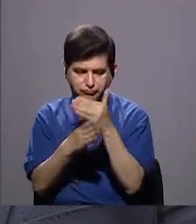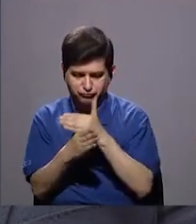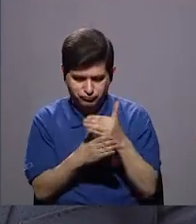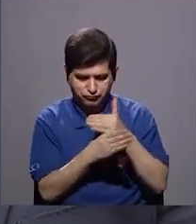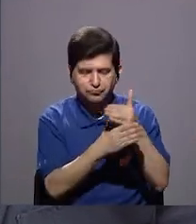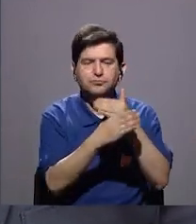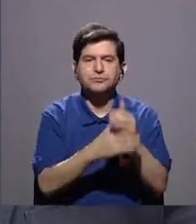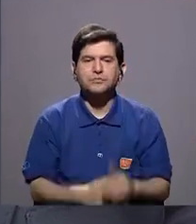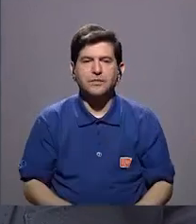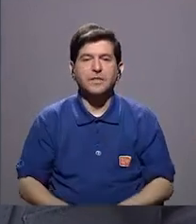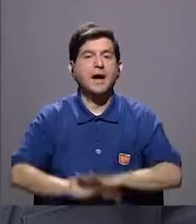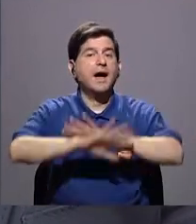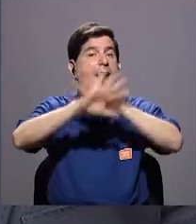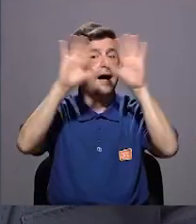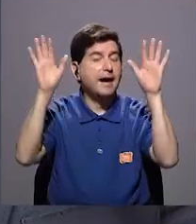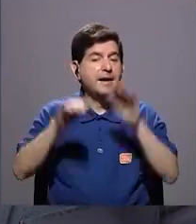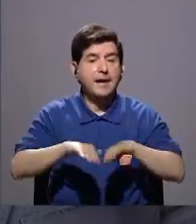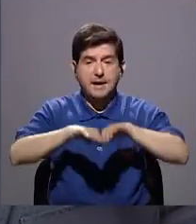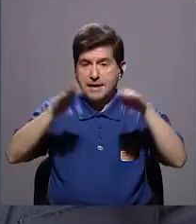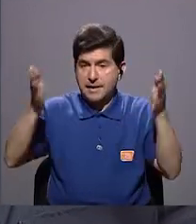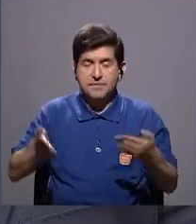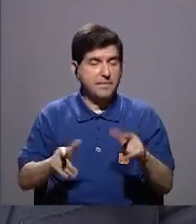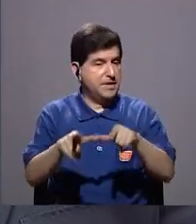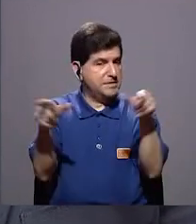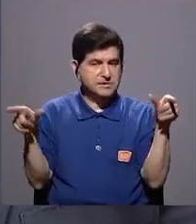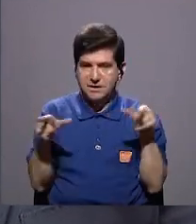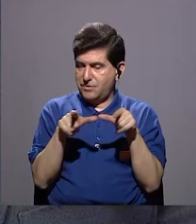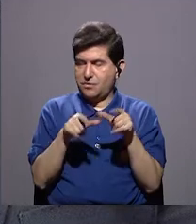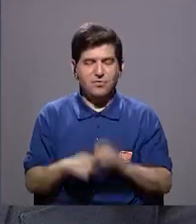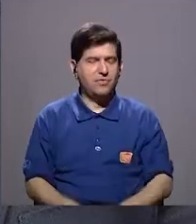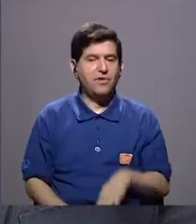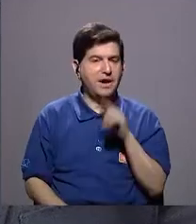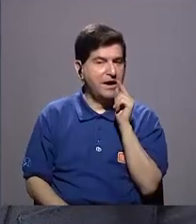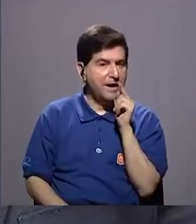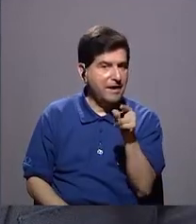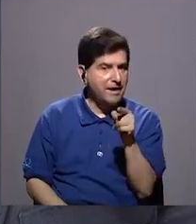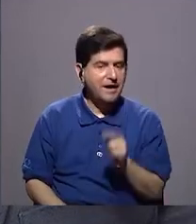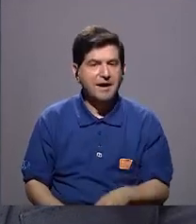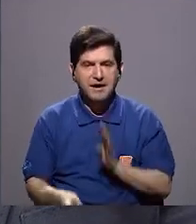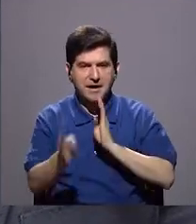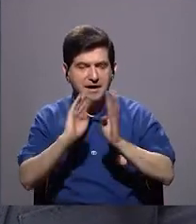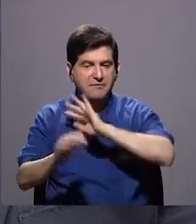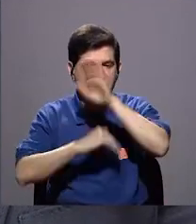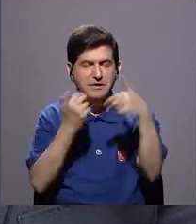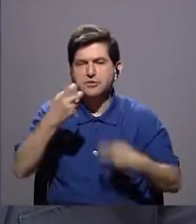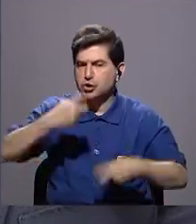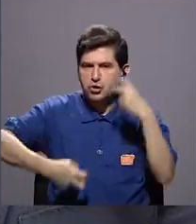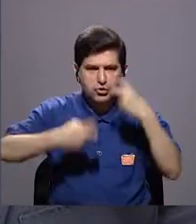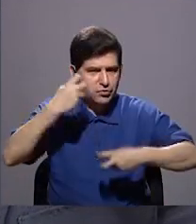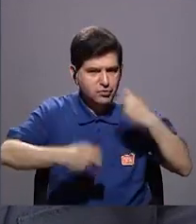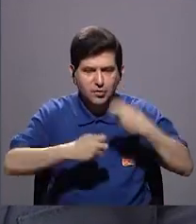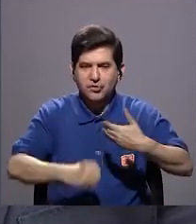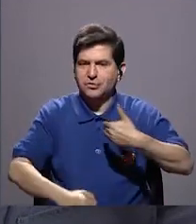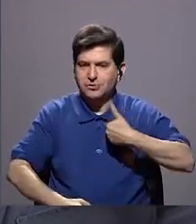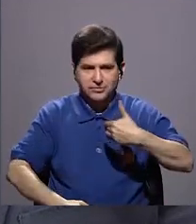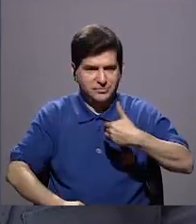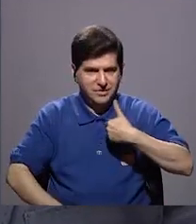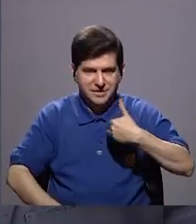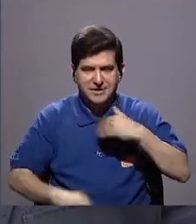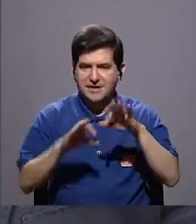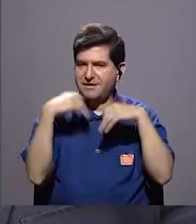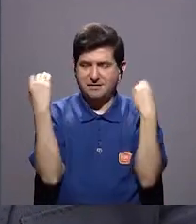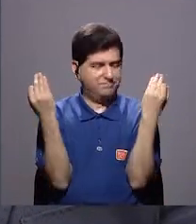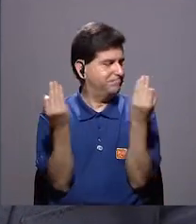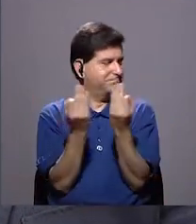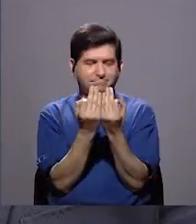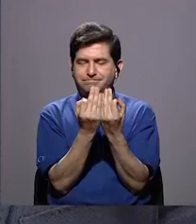compartir. Eso sí, aclarando que la mesa no es el sitio en donde vamos a llegar a hablar de todos los conflictos y problemas que tiene